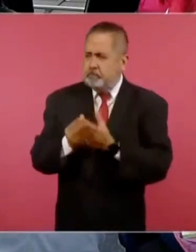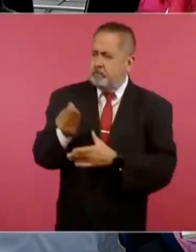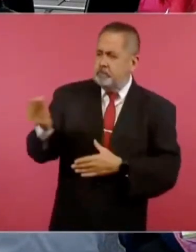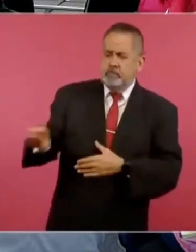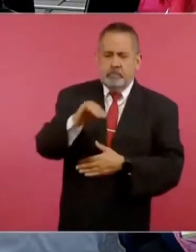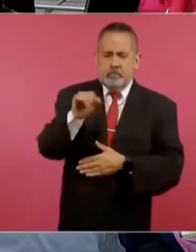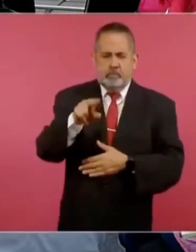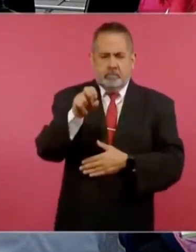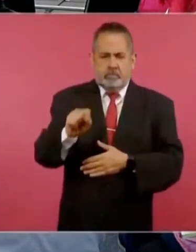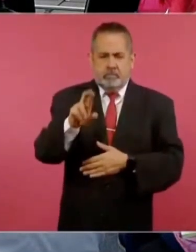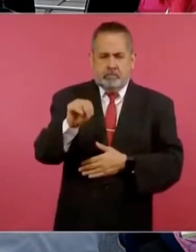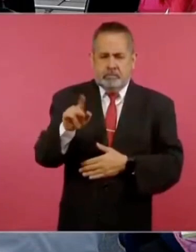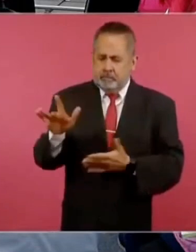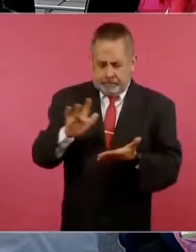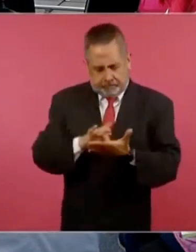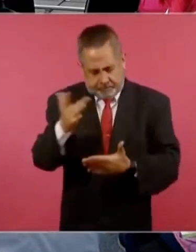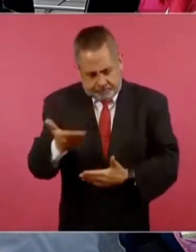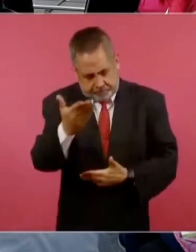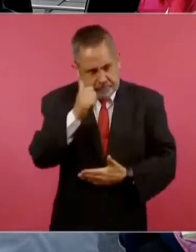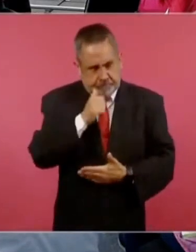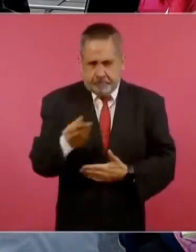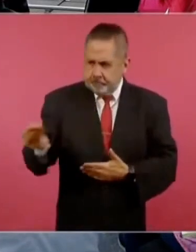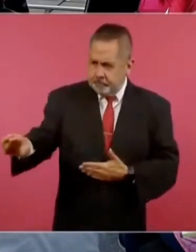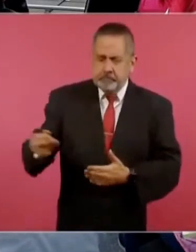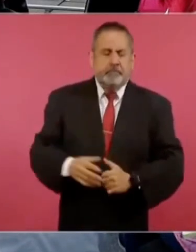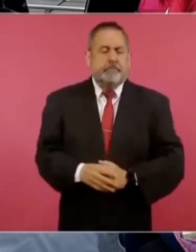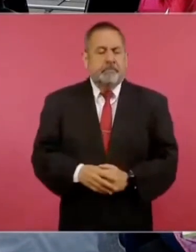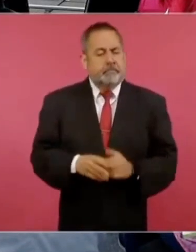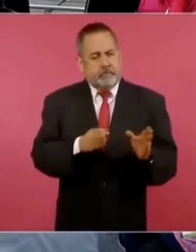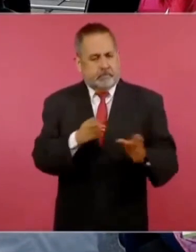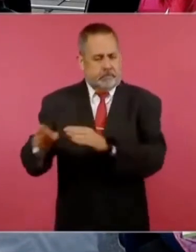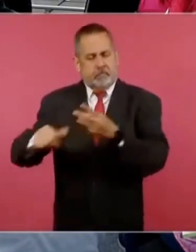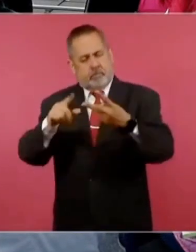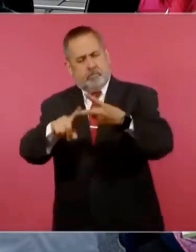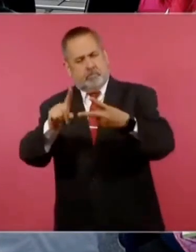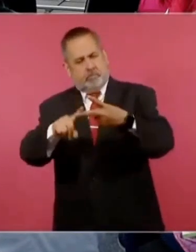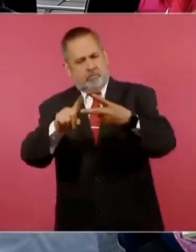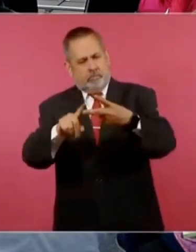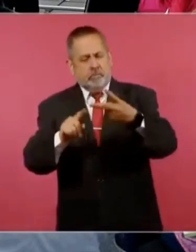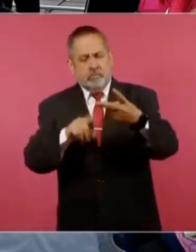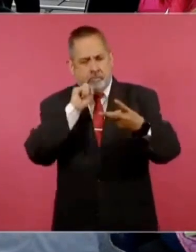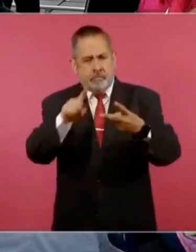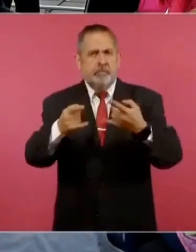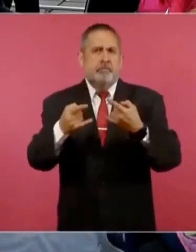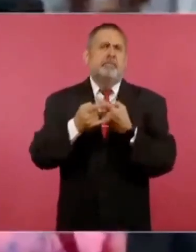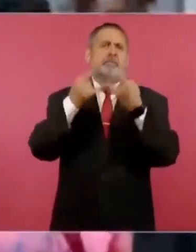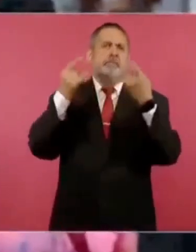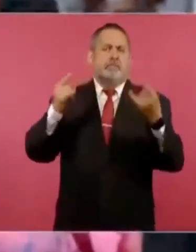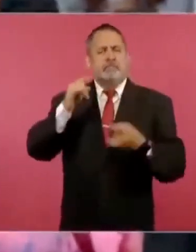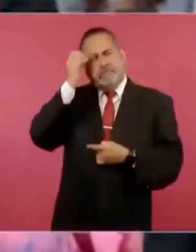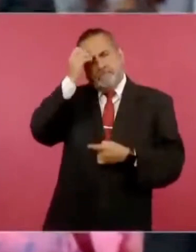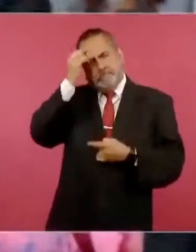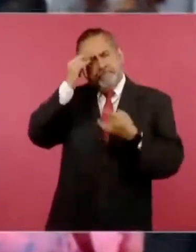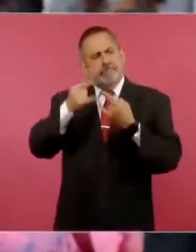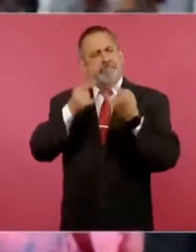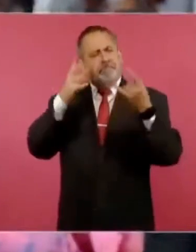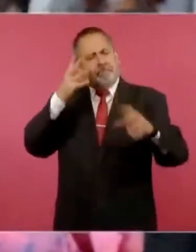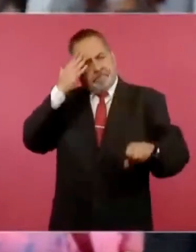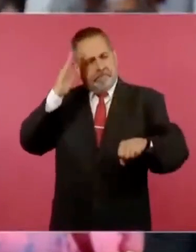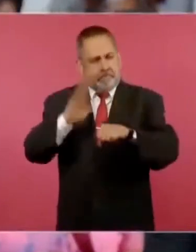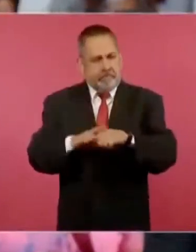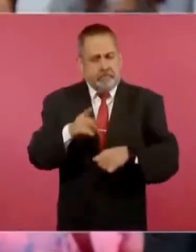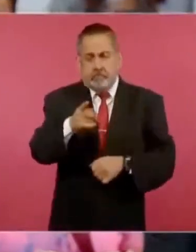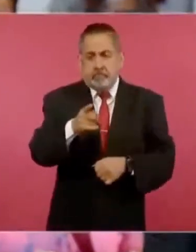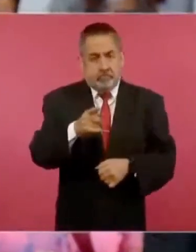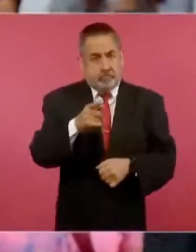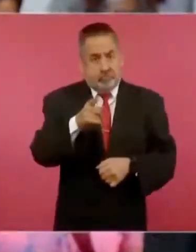Ramírez Cuevas, agradeciéndole. El otro tema, ya que ha tocado usted el análisis histórico y reflexivo, y valorando que usted